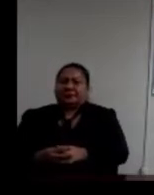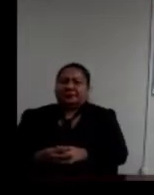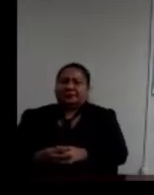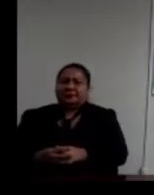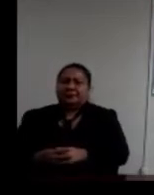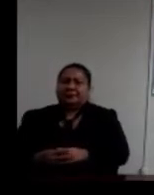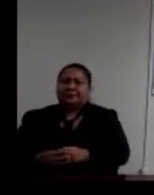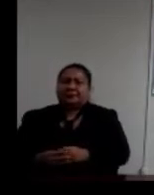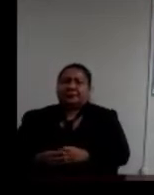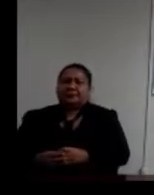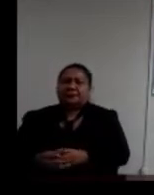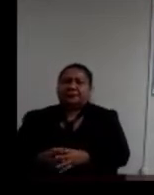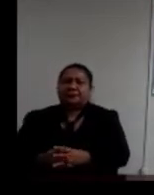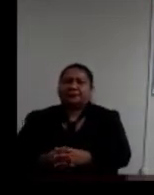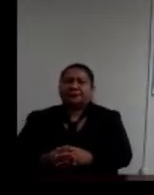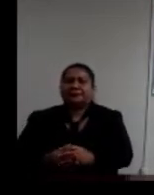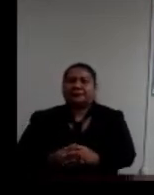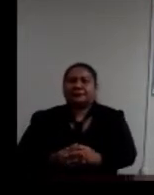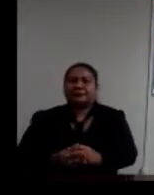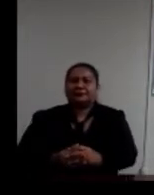¿Qué sigue?